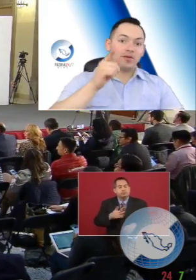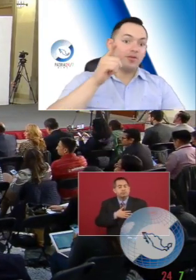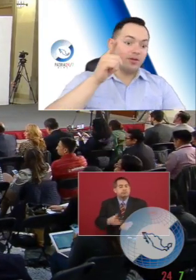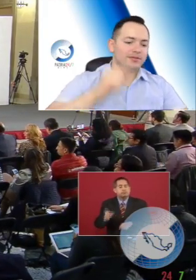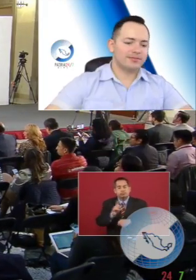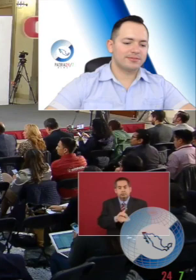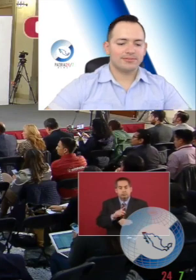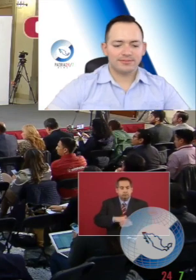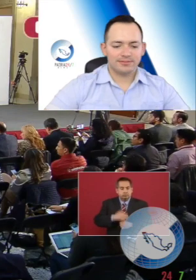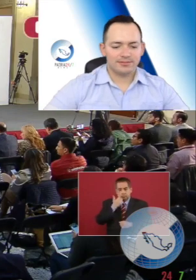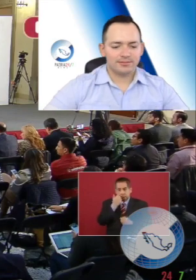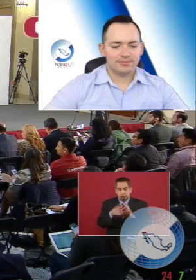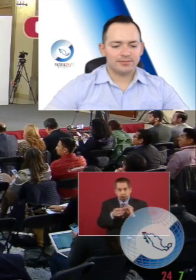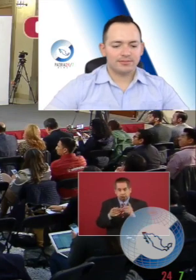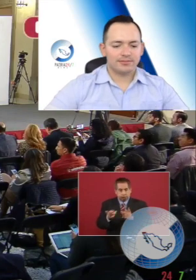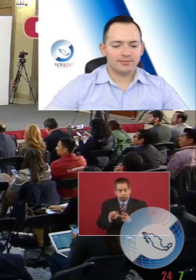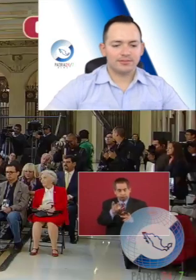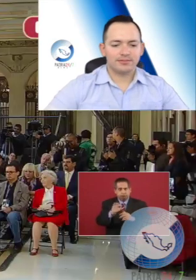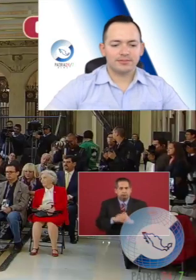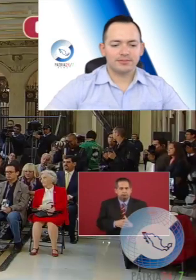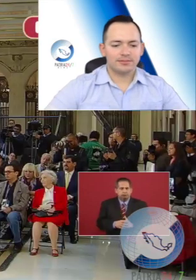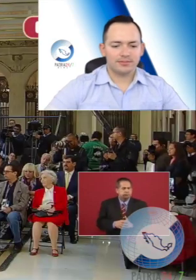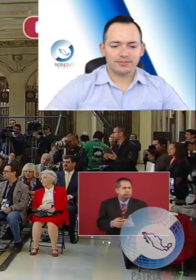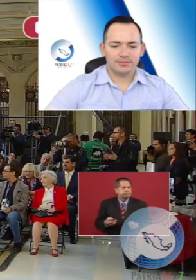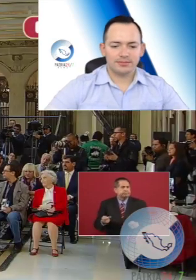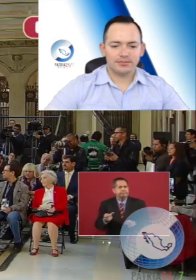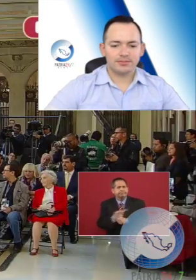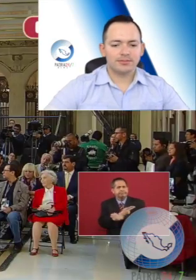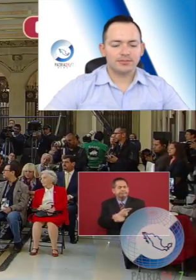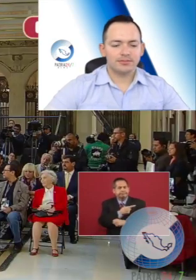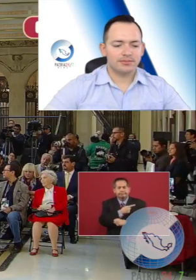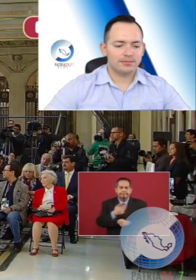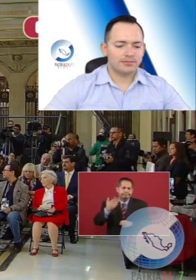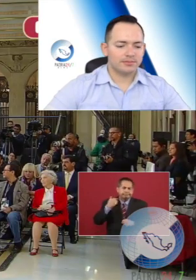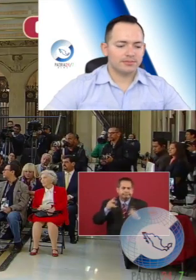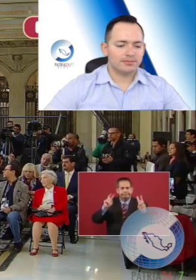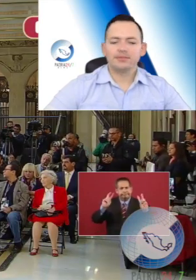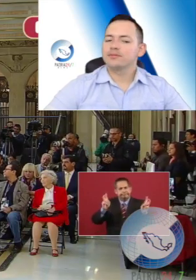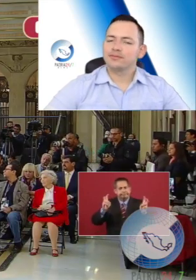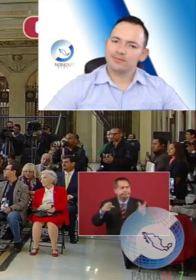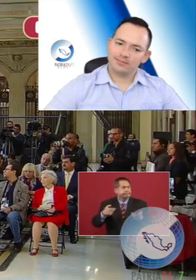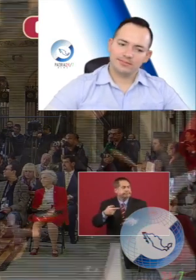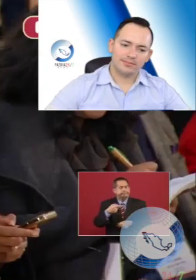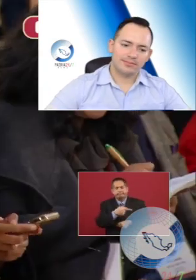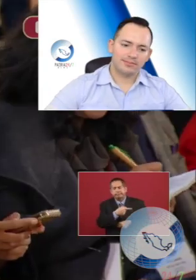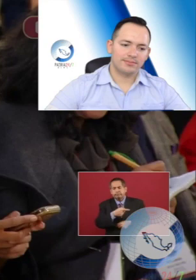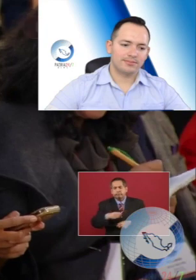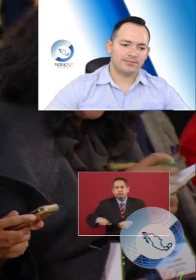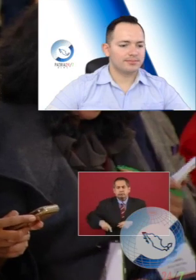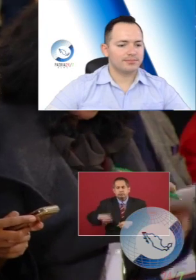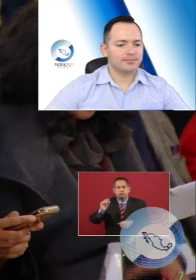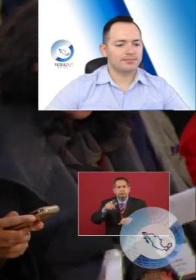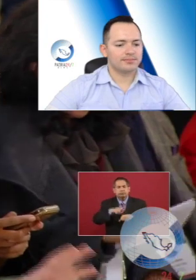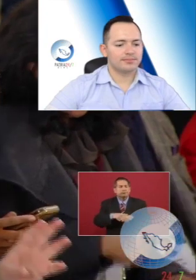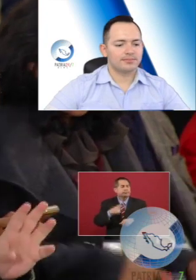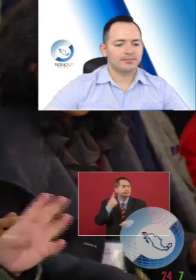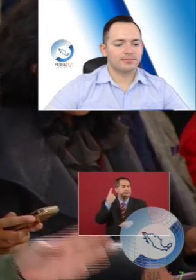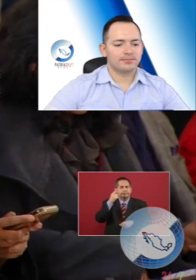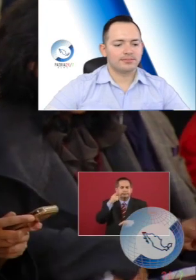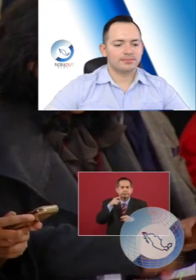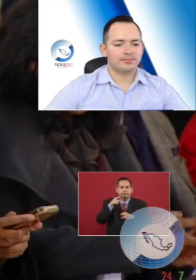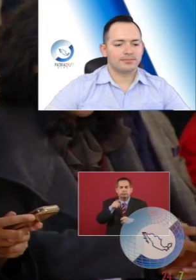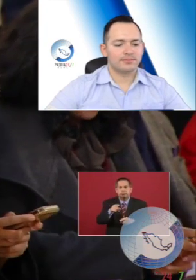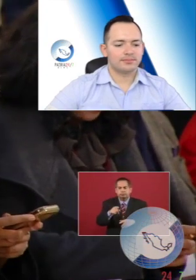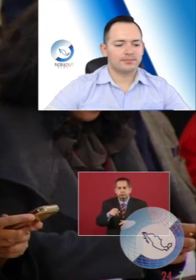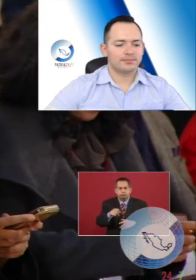Quisiera preguntarle en qué quedó el tema de las acciones que iban a tomar en el gobierno federal para ayudar